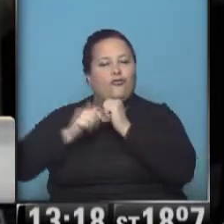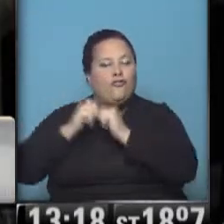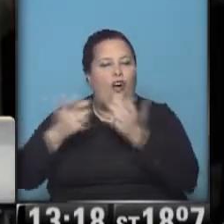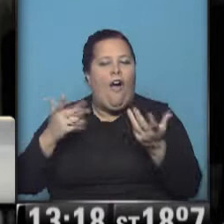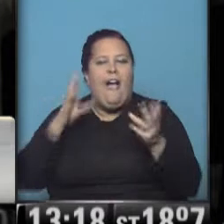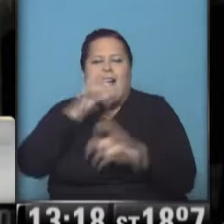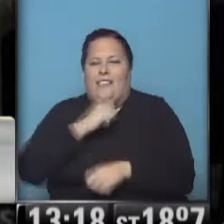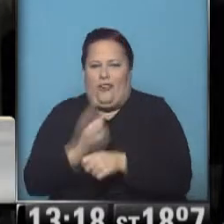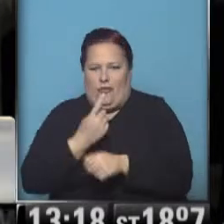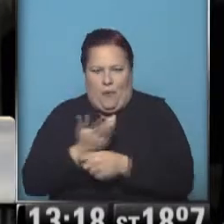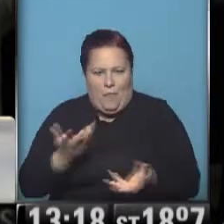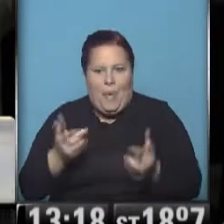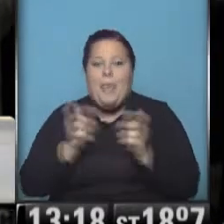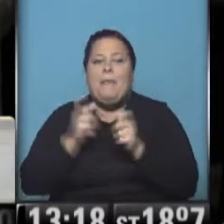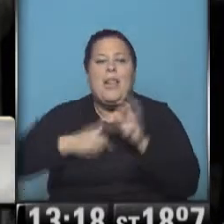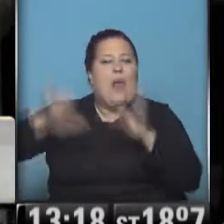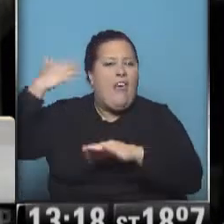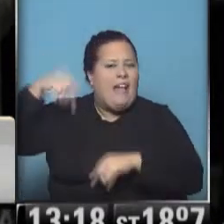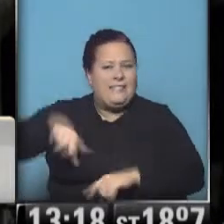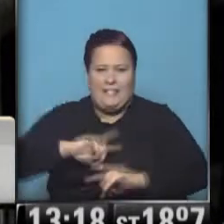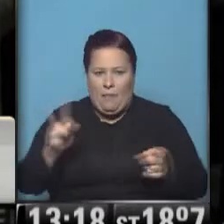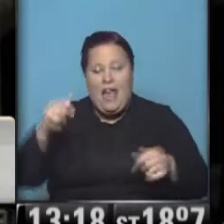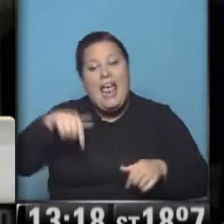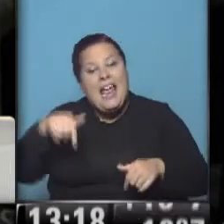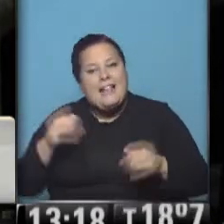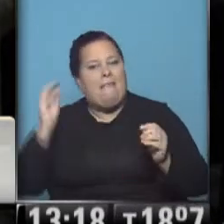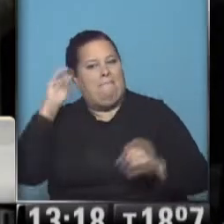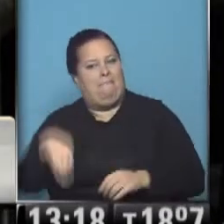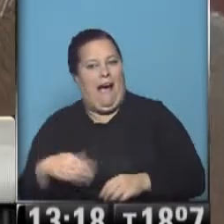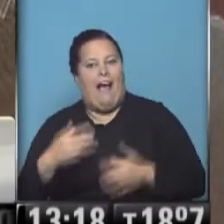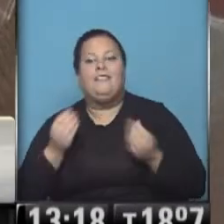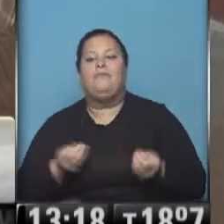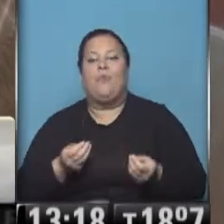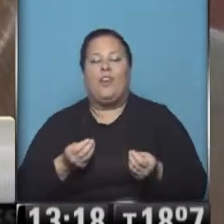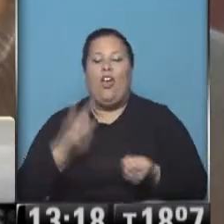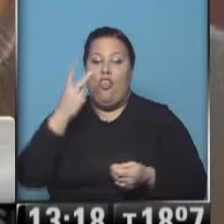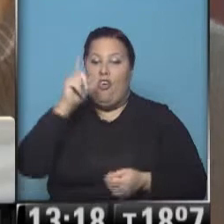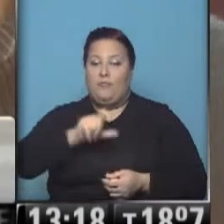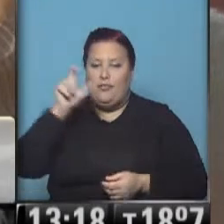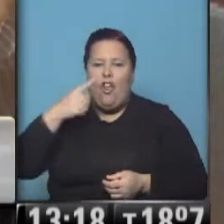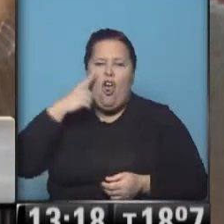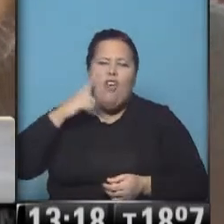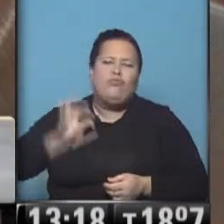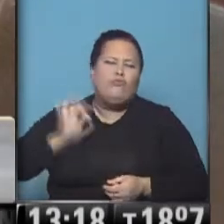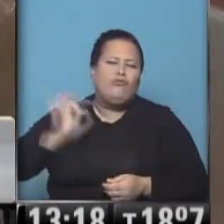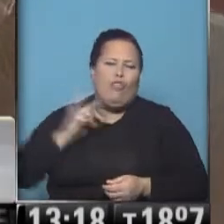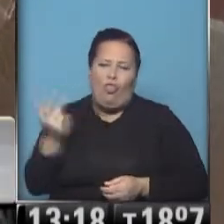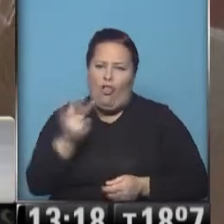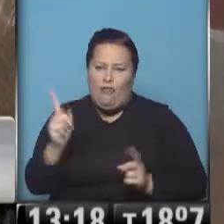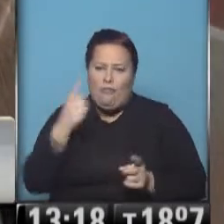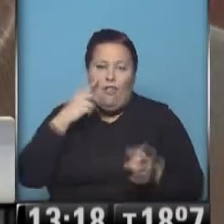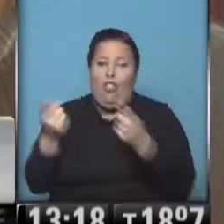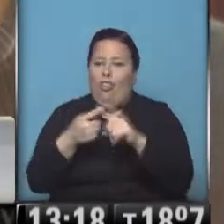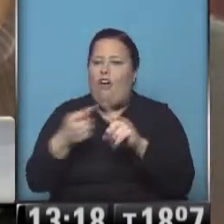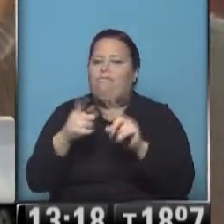de ocultar eso en las películas anteriores nine está en esta por ello un poco más todavía porque las dos personas se conocen desde hace muchos años y entre ellos